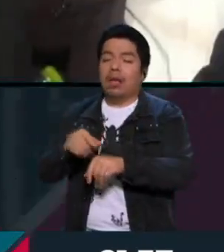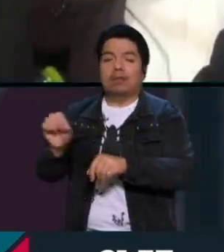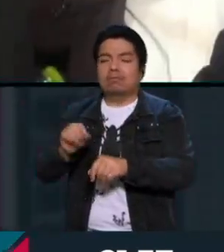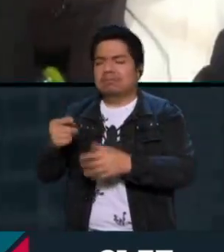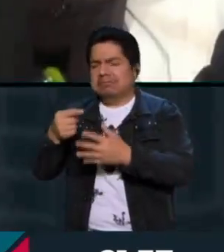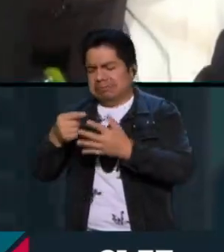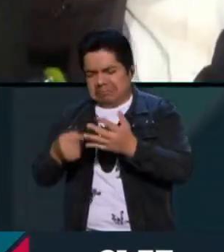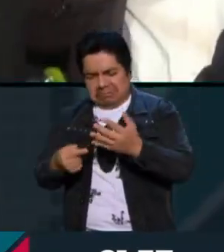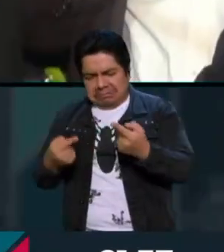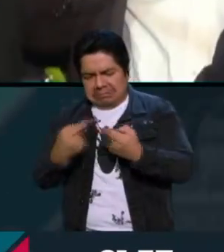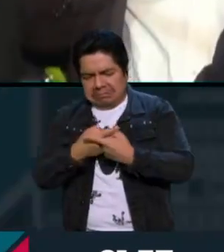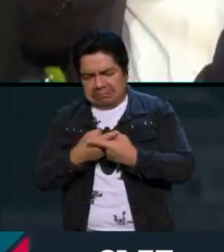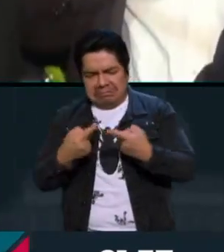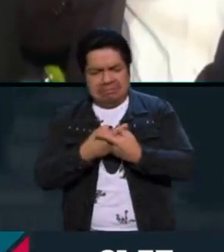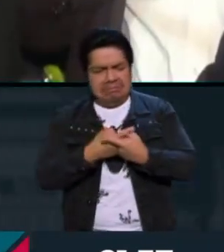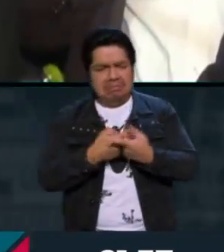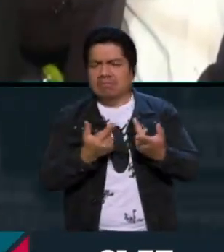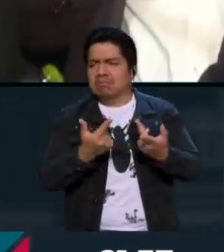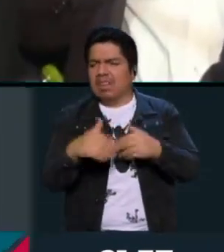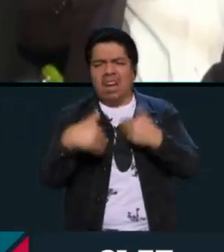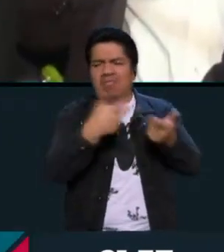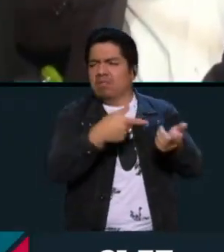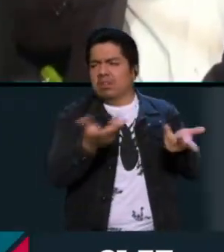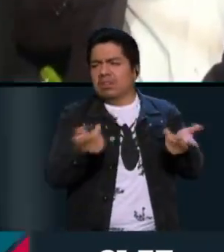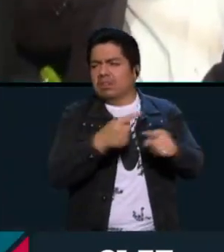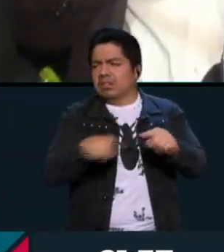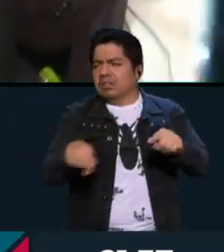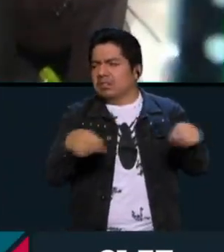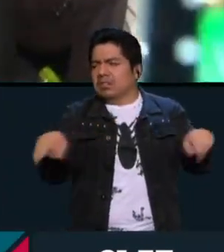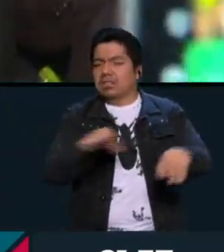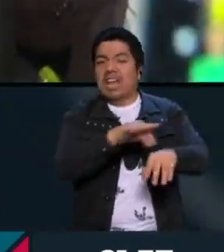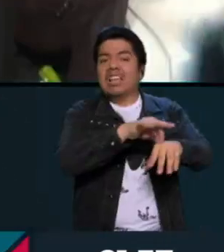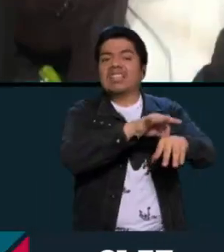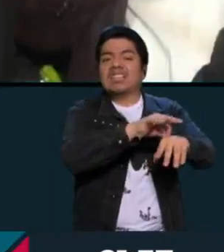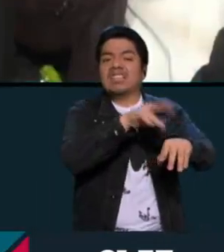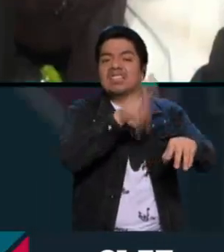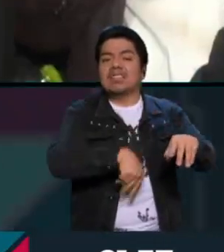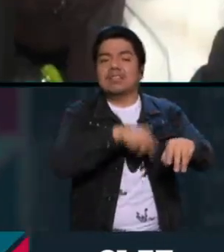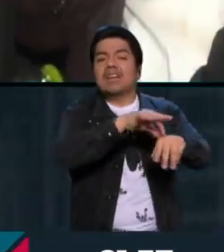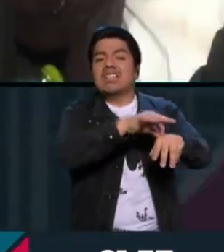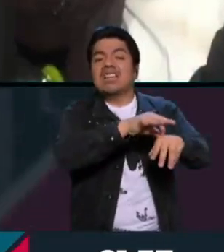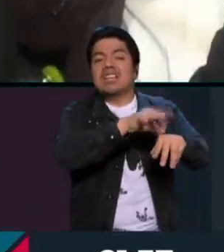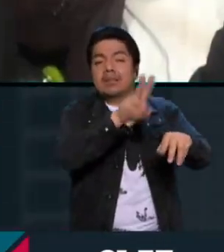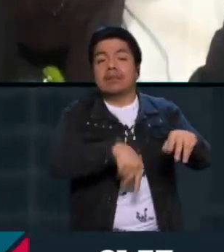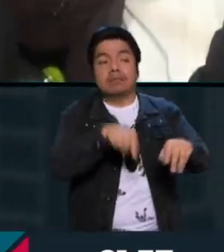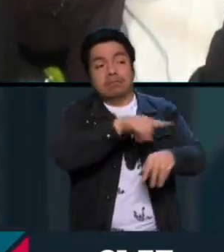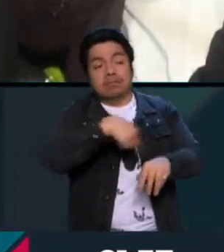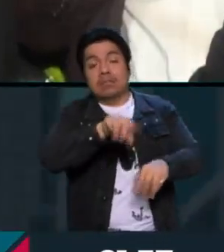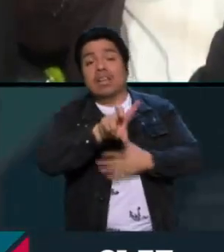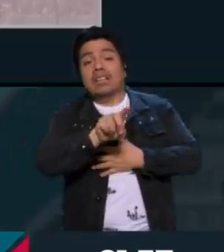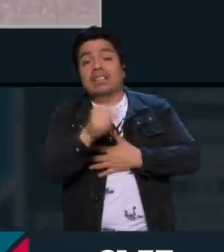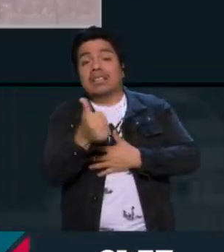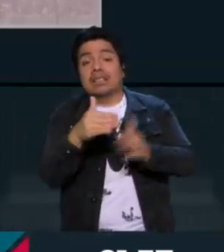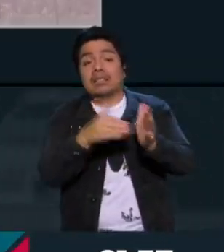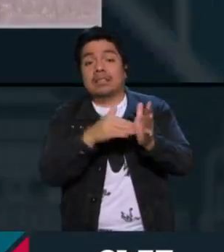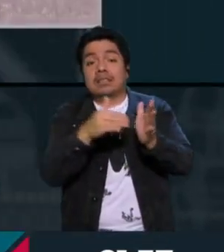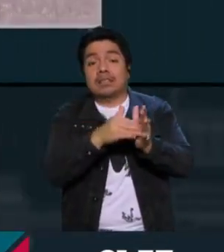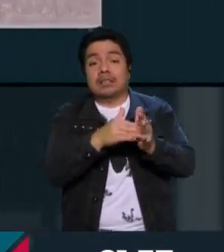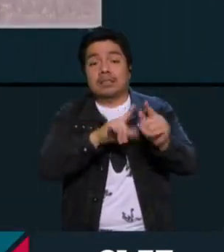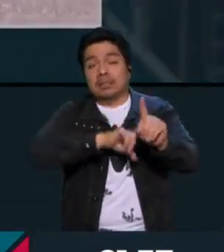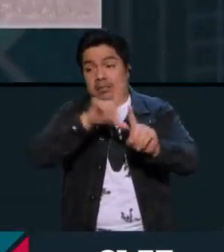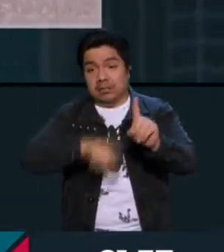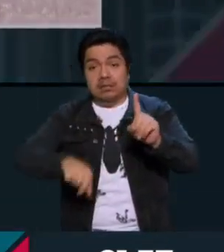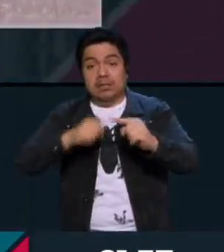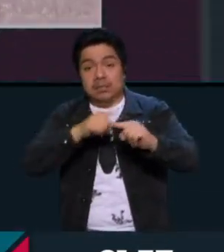no tiene correlación allá afuera con la verdadera realidad. ¿A qué me refiero con la verdadera realidad? Con la realidad de 36 millones de personas de todos los